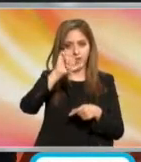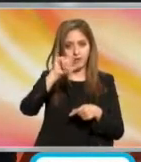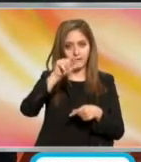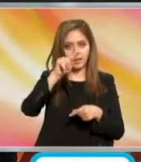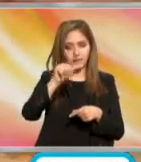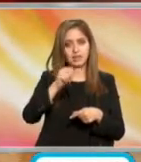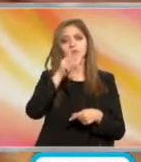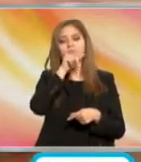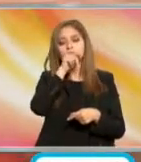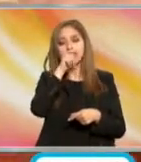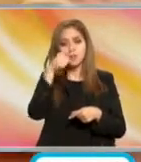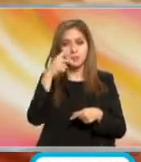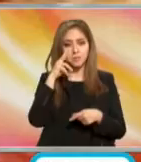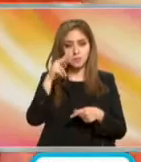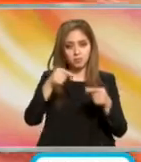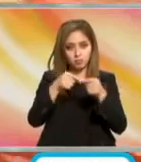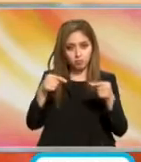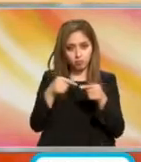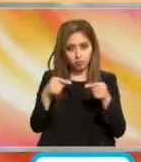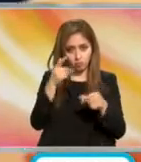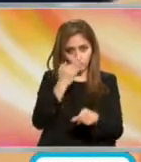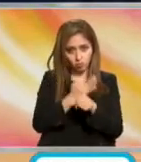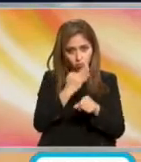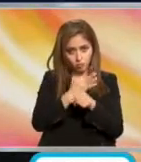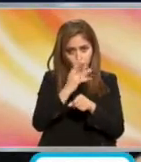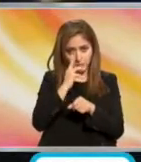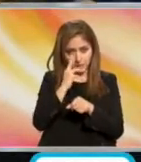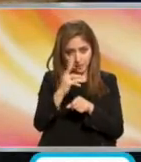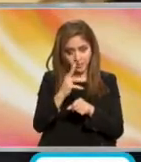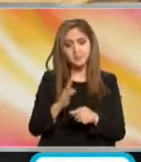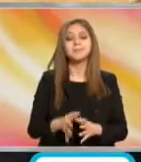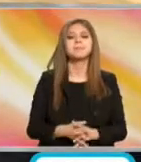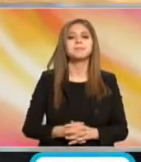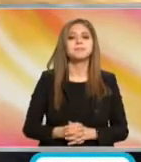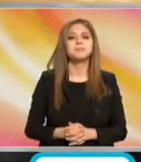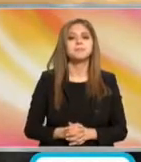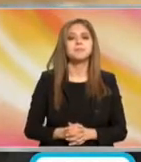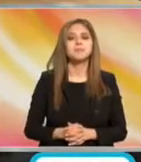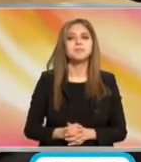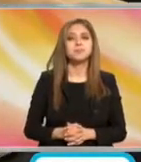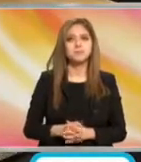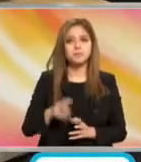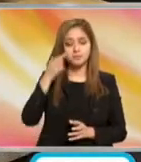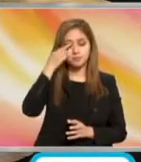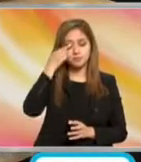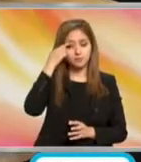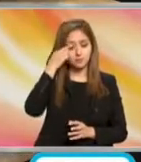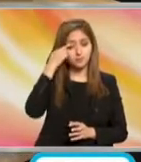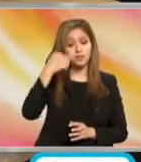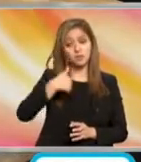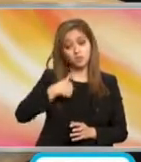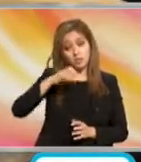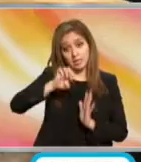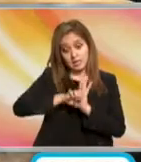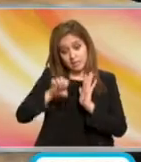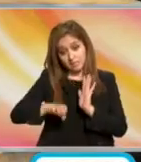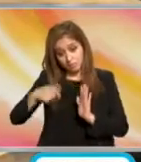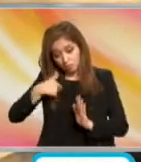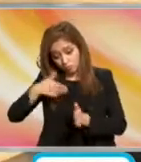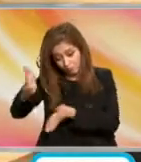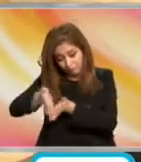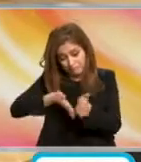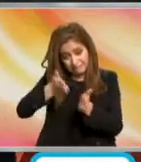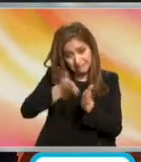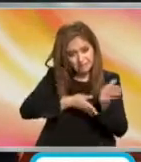haciendo como en tiritas. ¿Se alcanza a ver allá en la cámara? Eso, Sí, muy ahí bien. está. Ok, Que si fuera yo, no lo haría en tiritas. lo harías